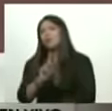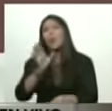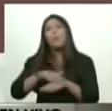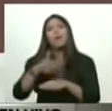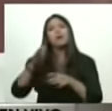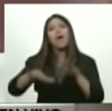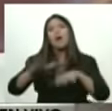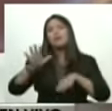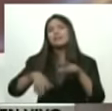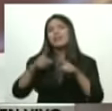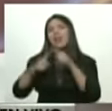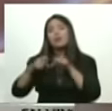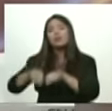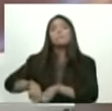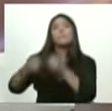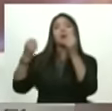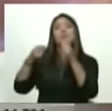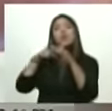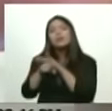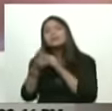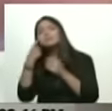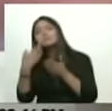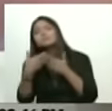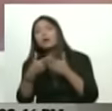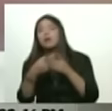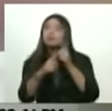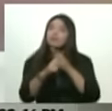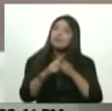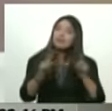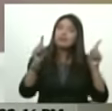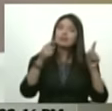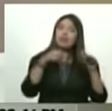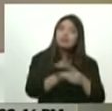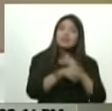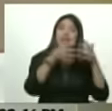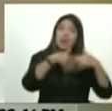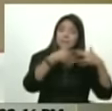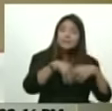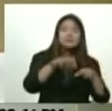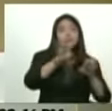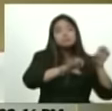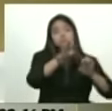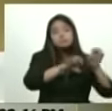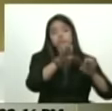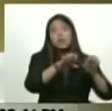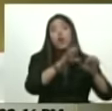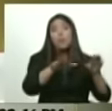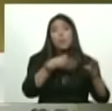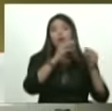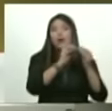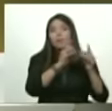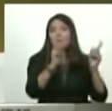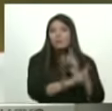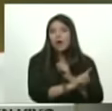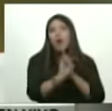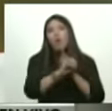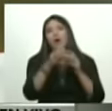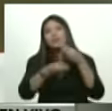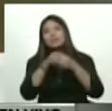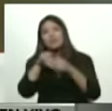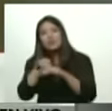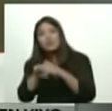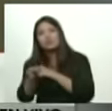veces los productos son dañados al hacer esta inspección. Muy diferente hacer una inspección en la planta, que puede ser repuesto el producto, a hacerlo